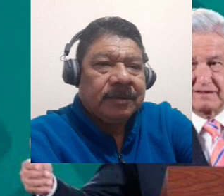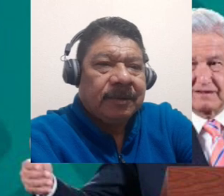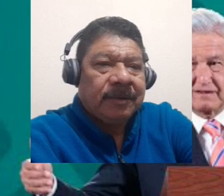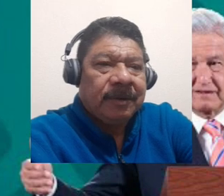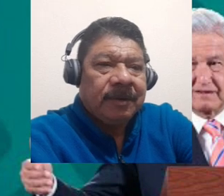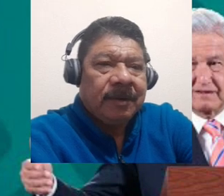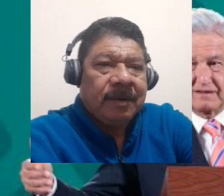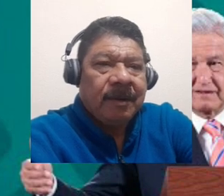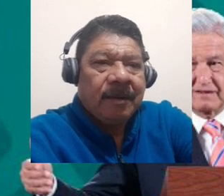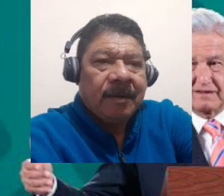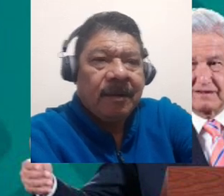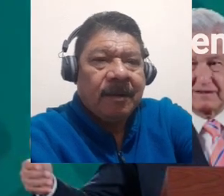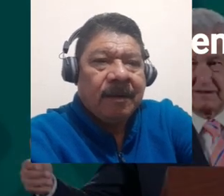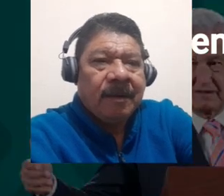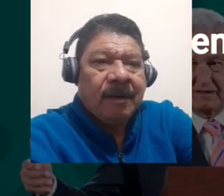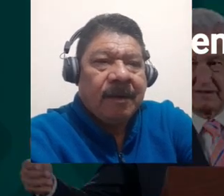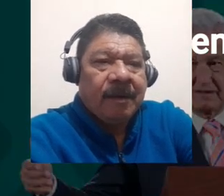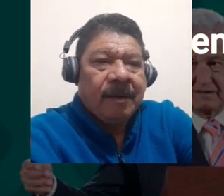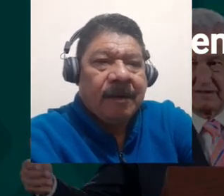Vamos a ver.